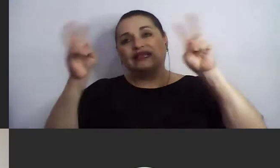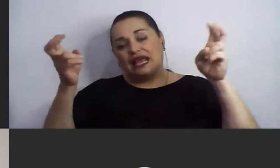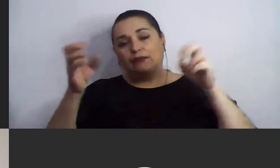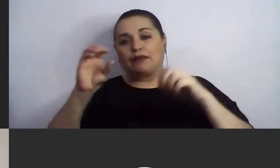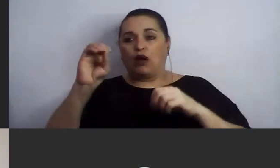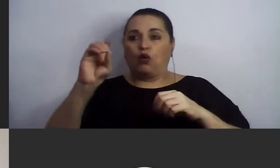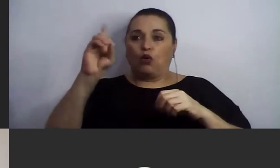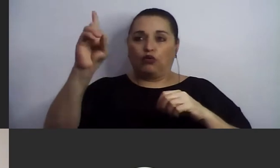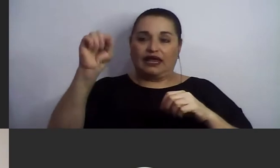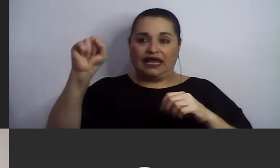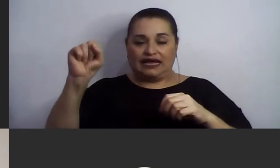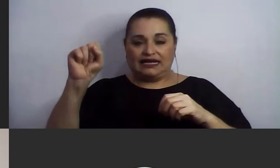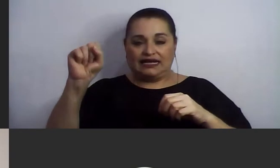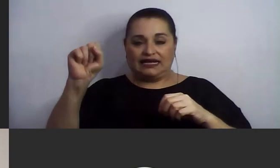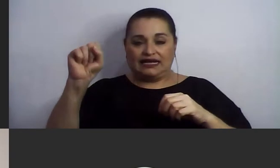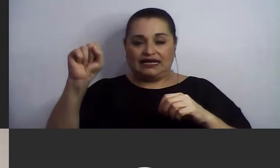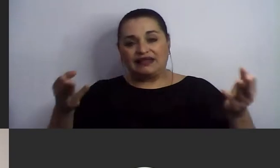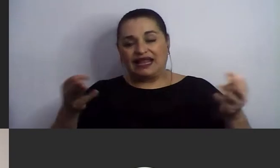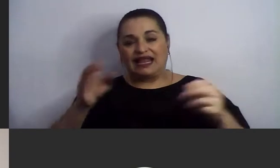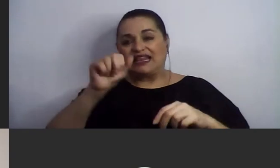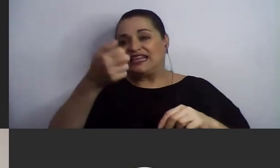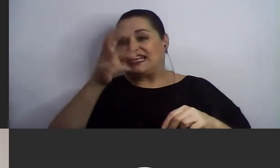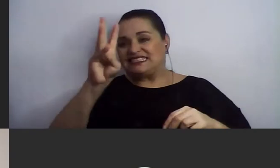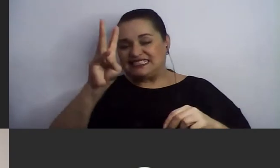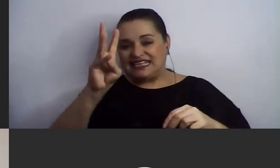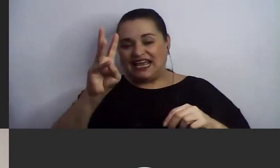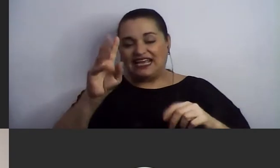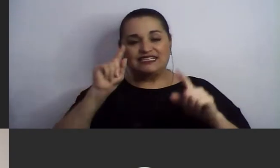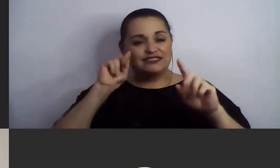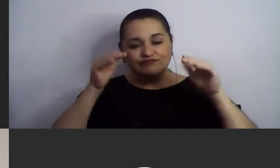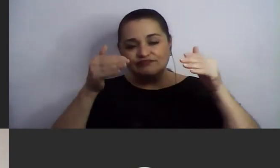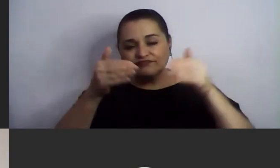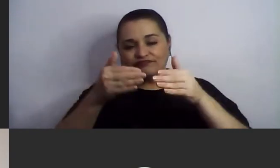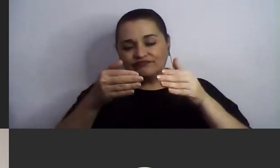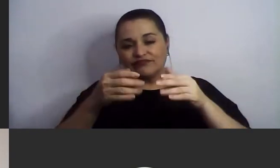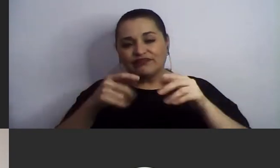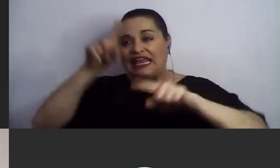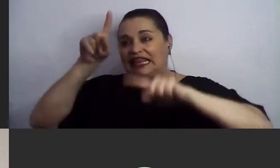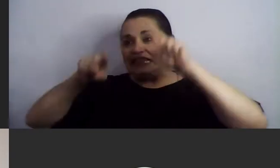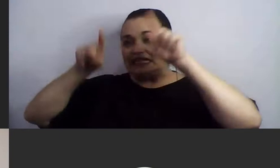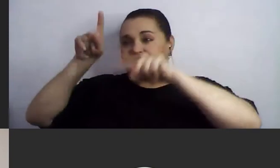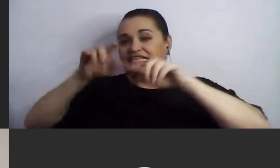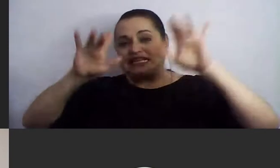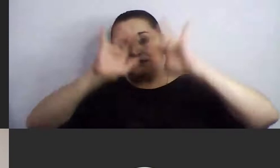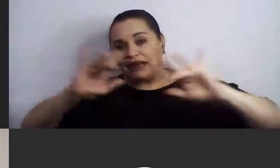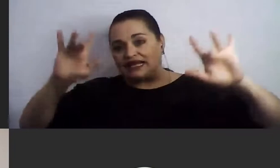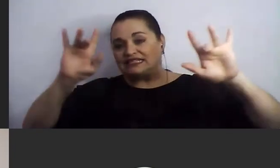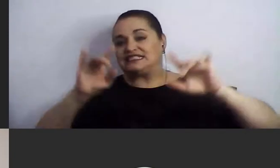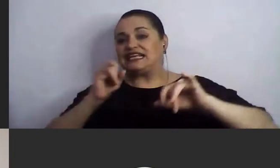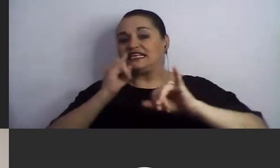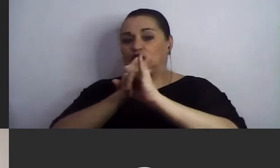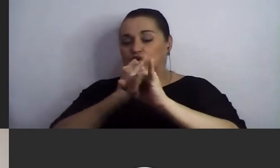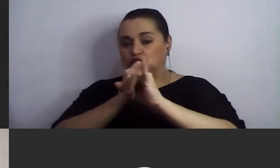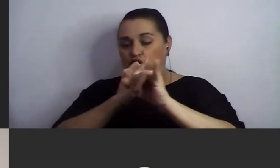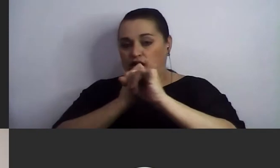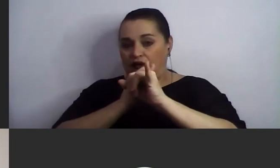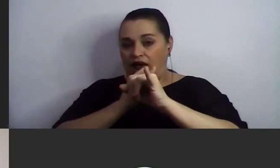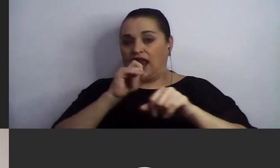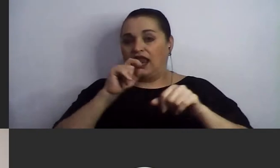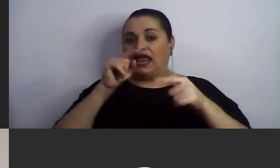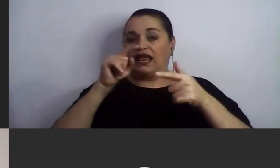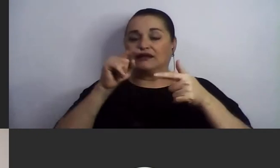ODS en materia el número 16 tratándose de lo que es el índice de transparencia institucional como uno de